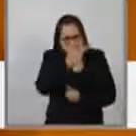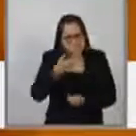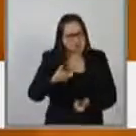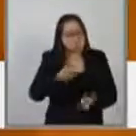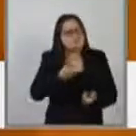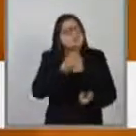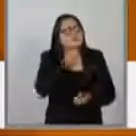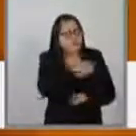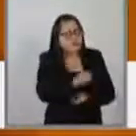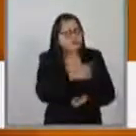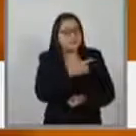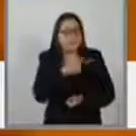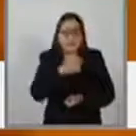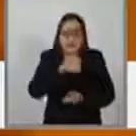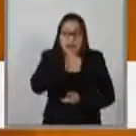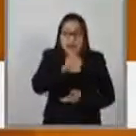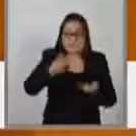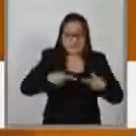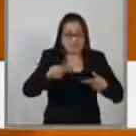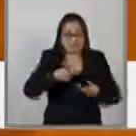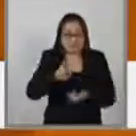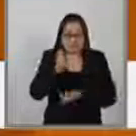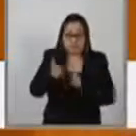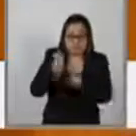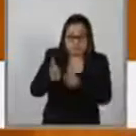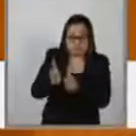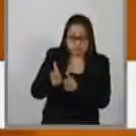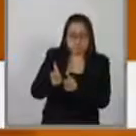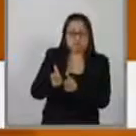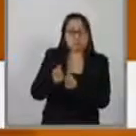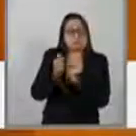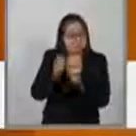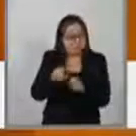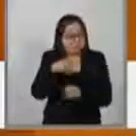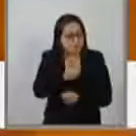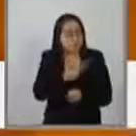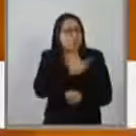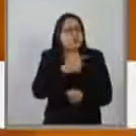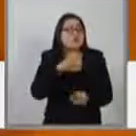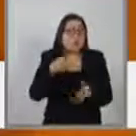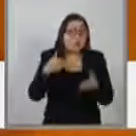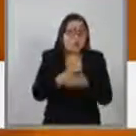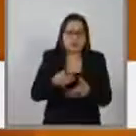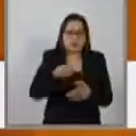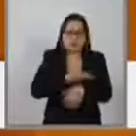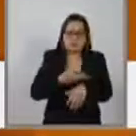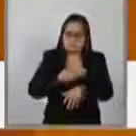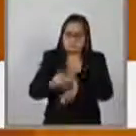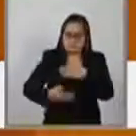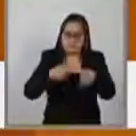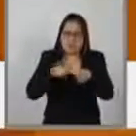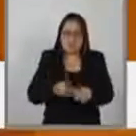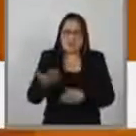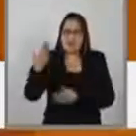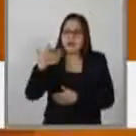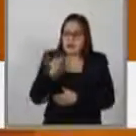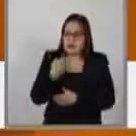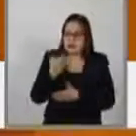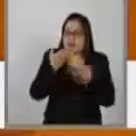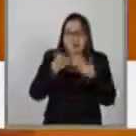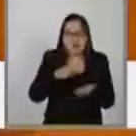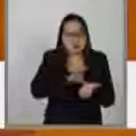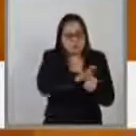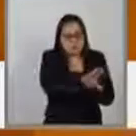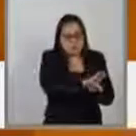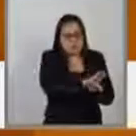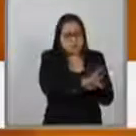directa, que lo entreguen, pero que operen. Desafortunadamente, desde enero, las estancias infantiles han dejado de recibir el recurso